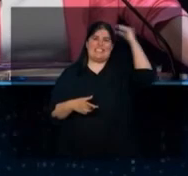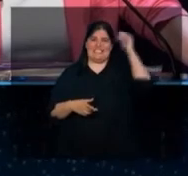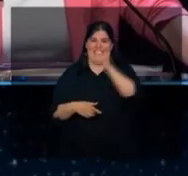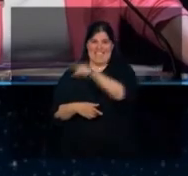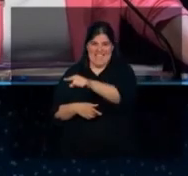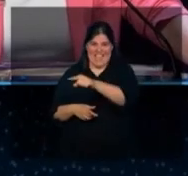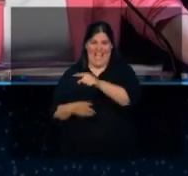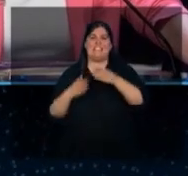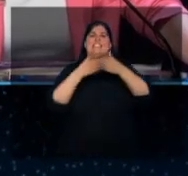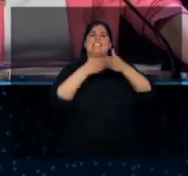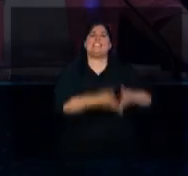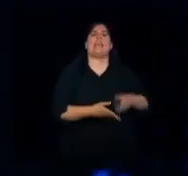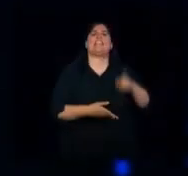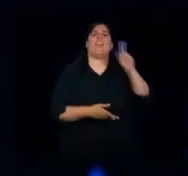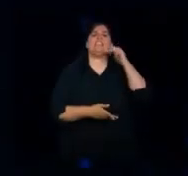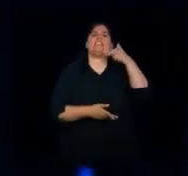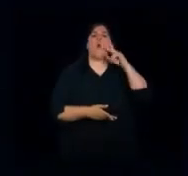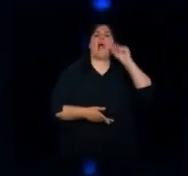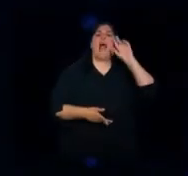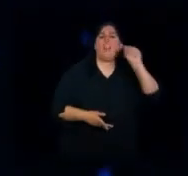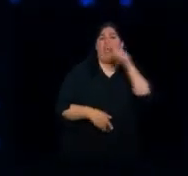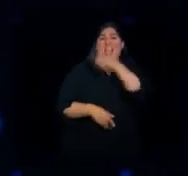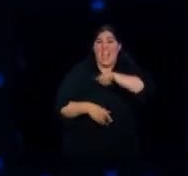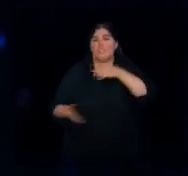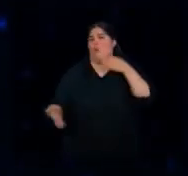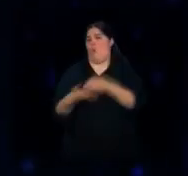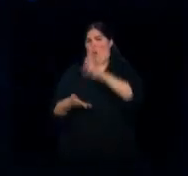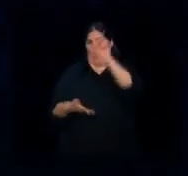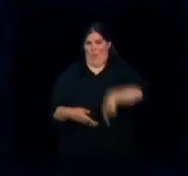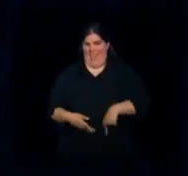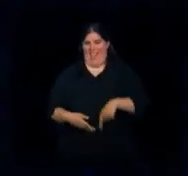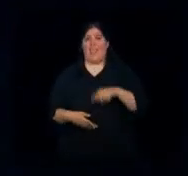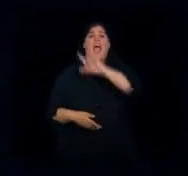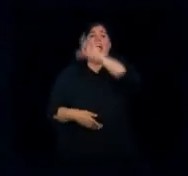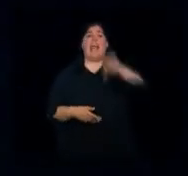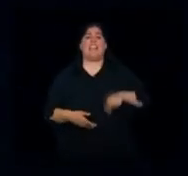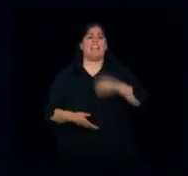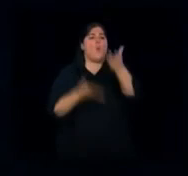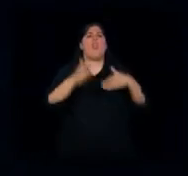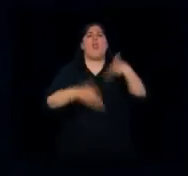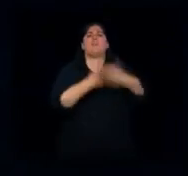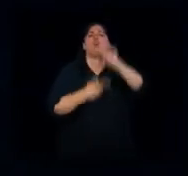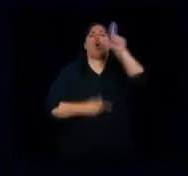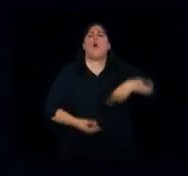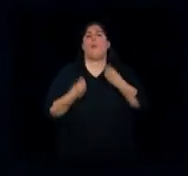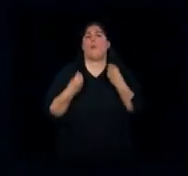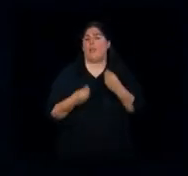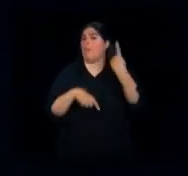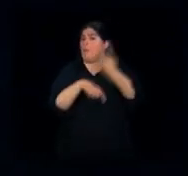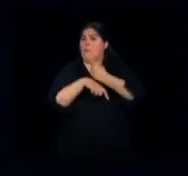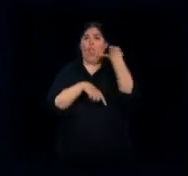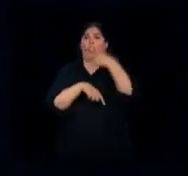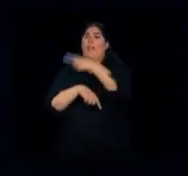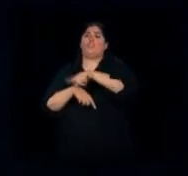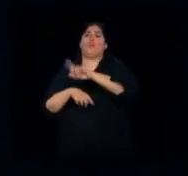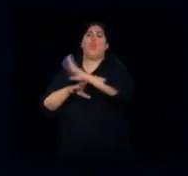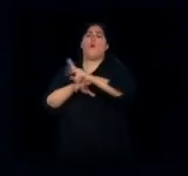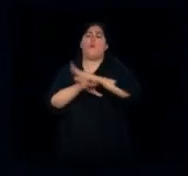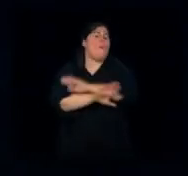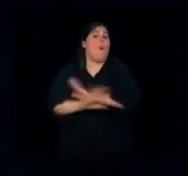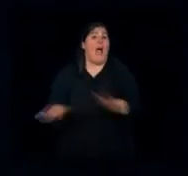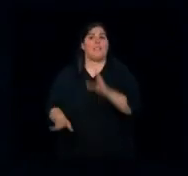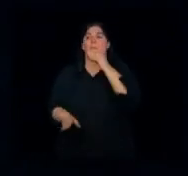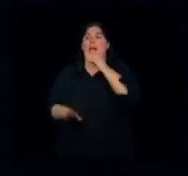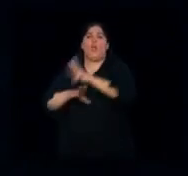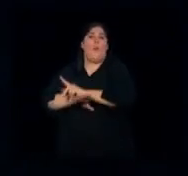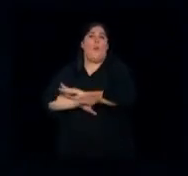el yate de inzaurralde para que la Argentina tiene tenga desarrollo humano ten tienen que dejar de robar masa